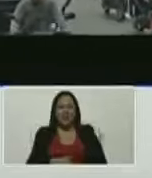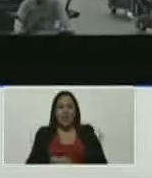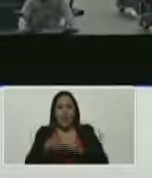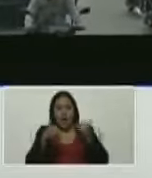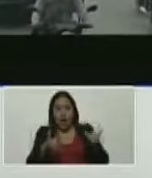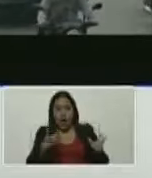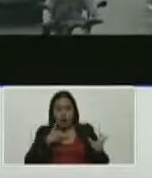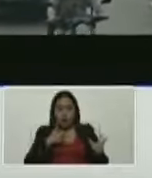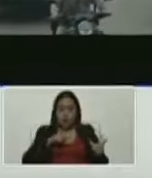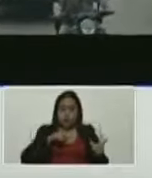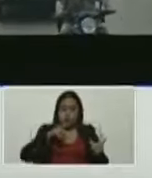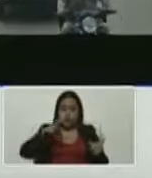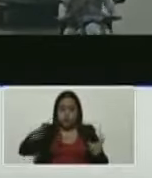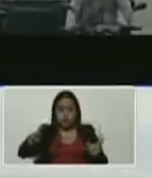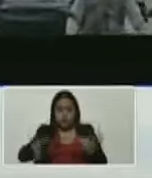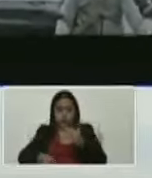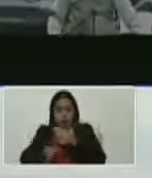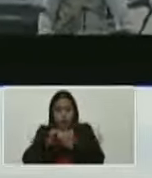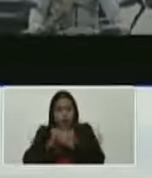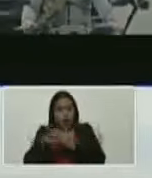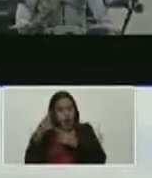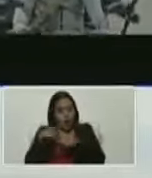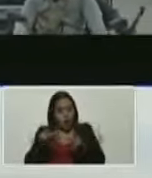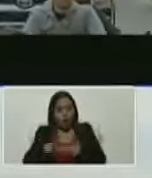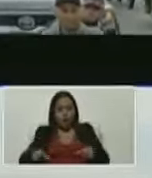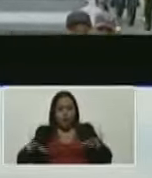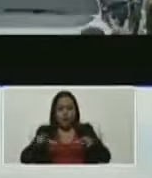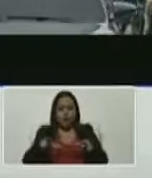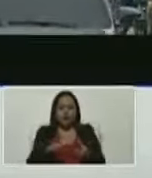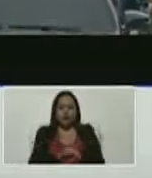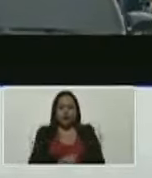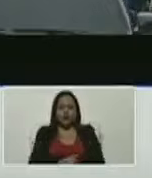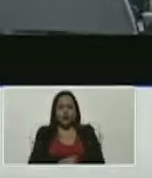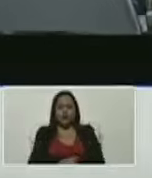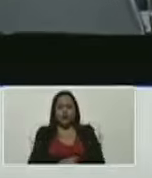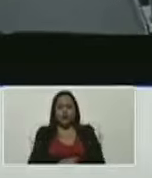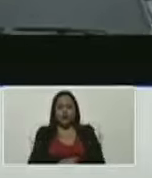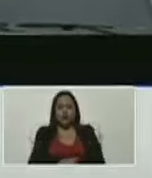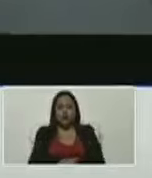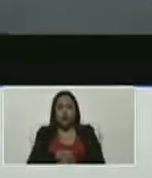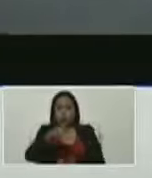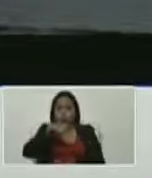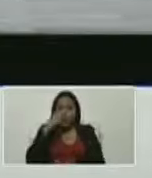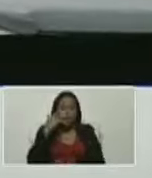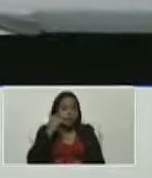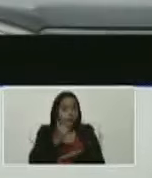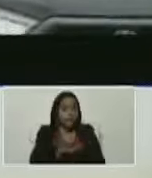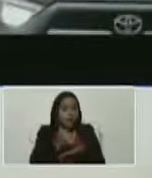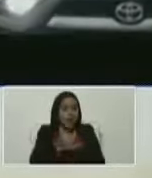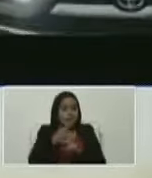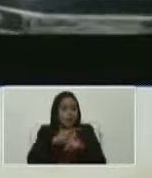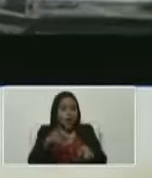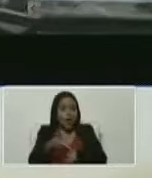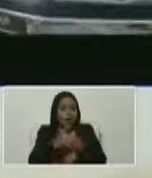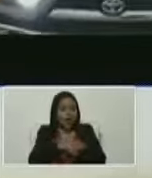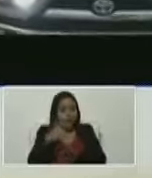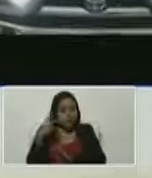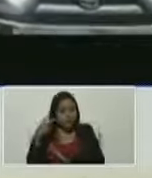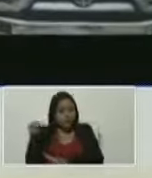voy para otro lugar. Estén muy pendientes. Pero antes de ir,